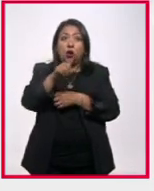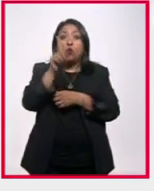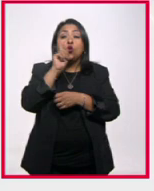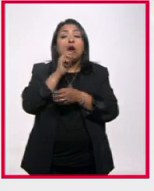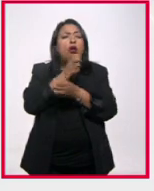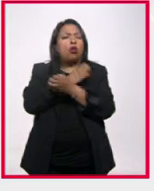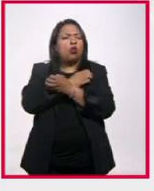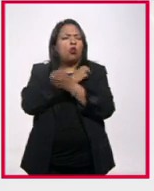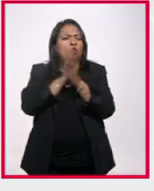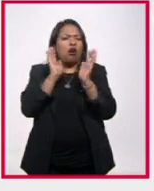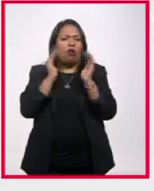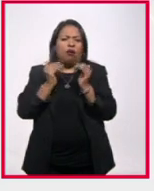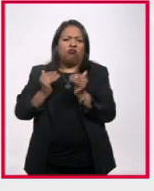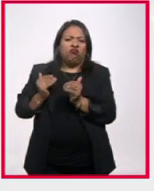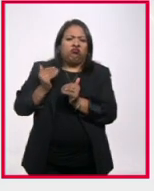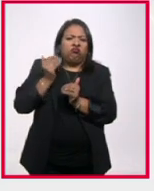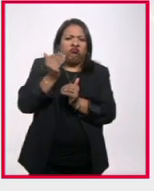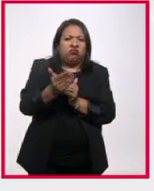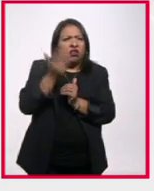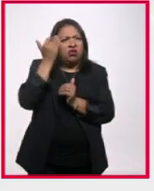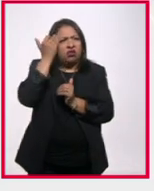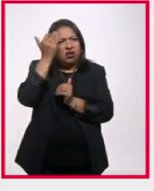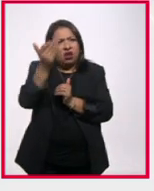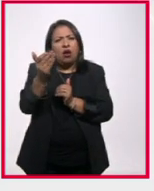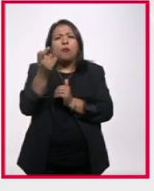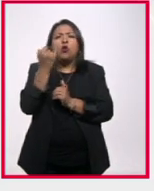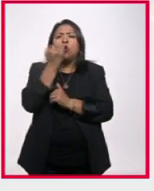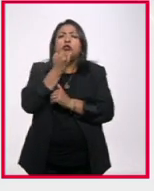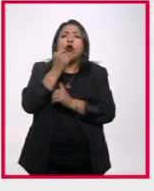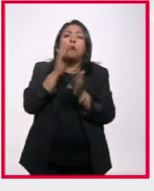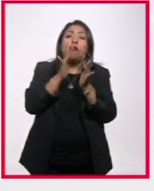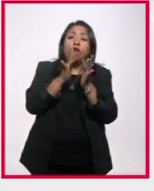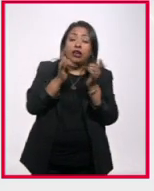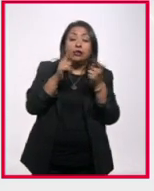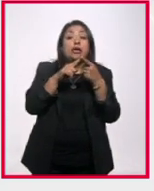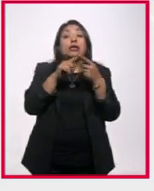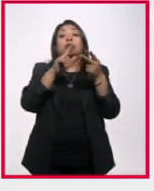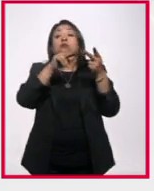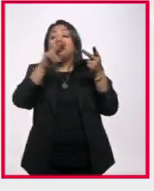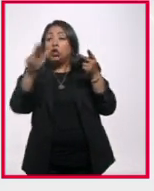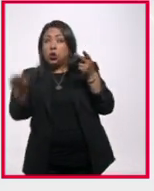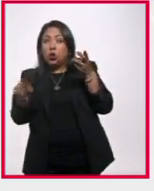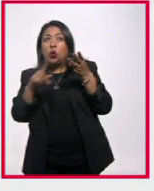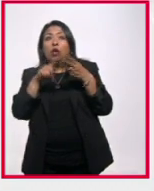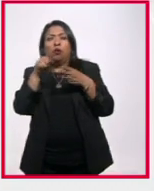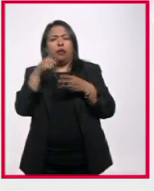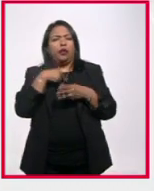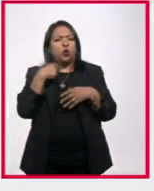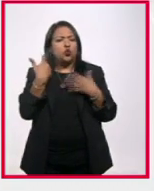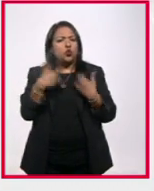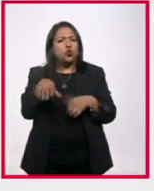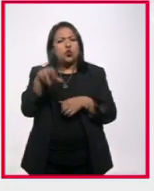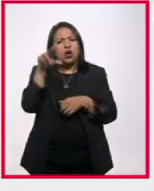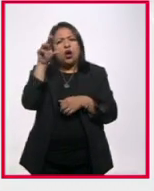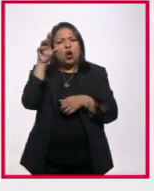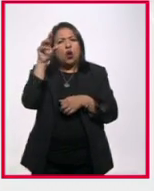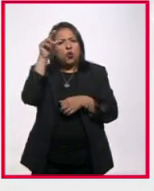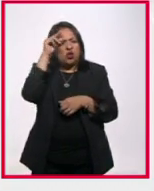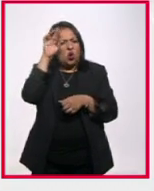educada, adelantada para su época. Hablaba francés, pintaba y era muy culta en el sentido de